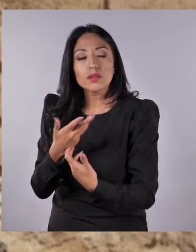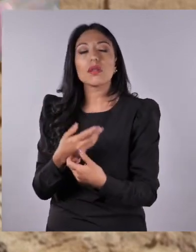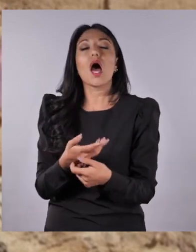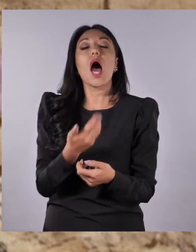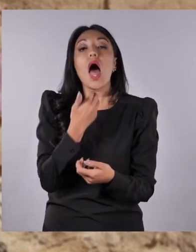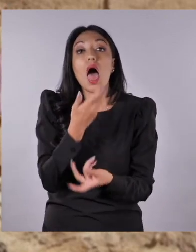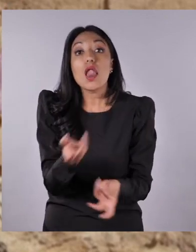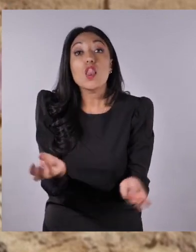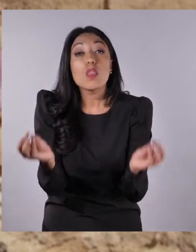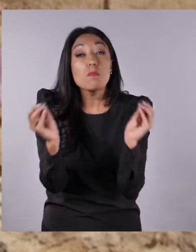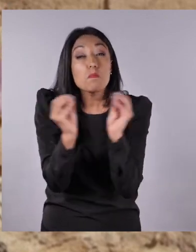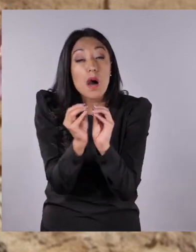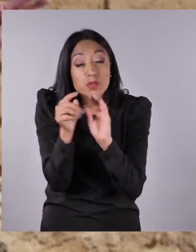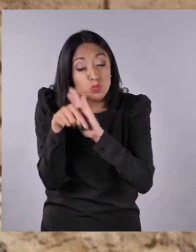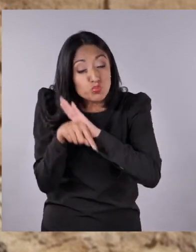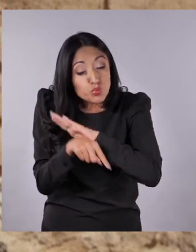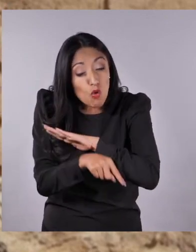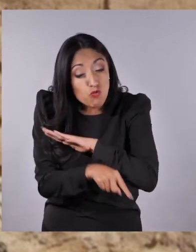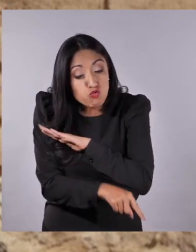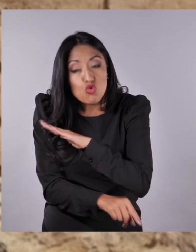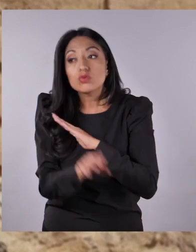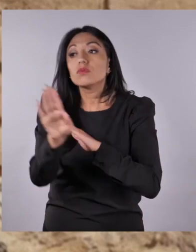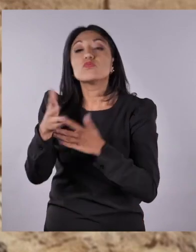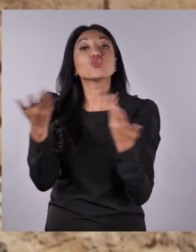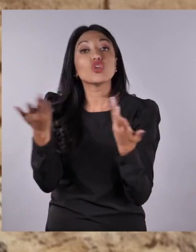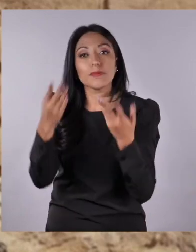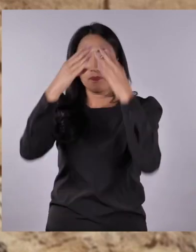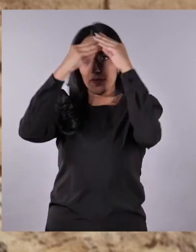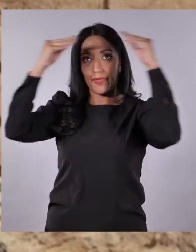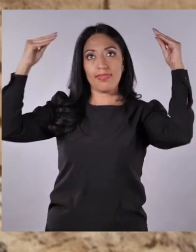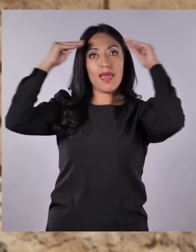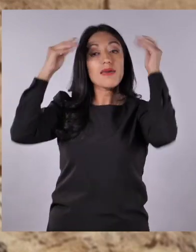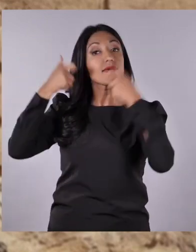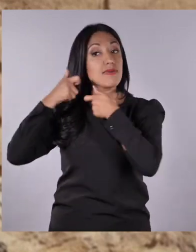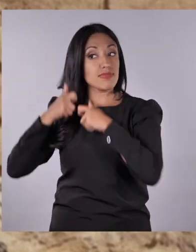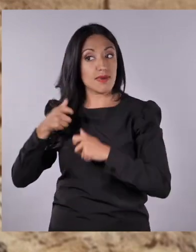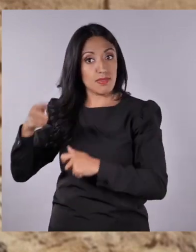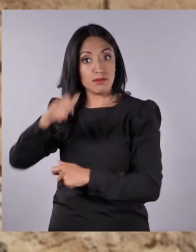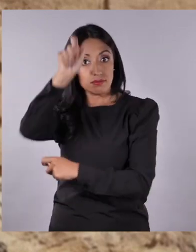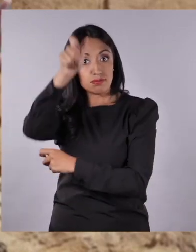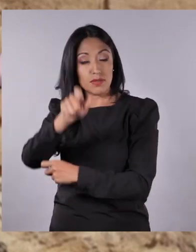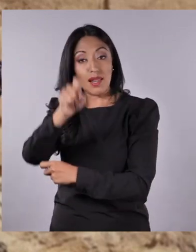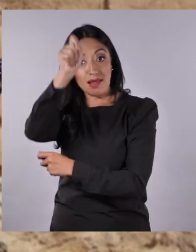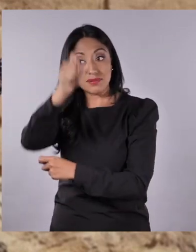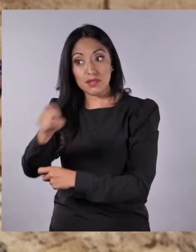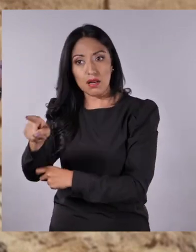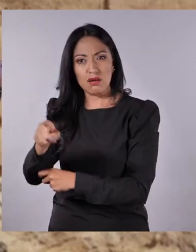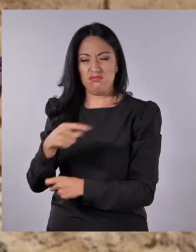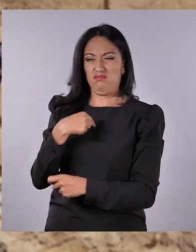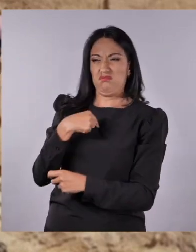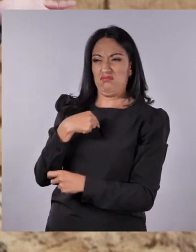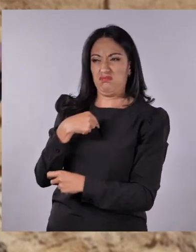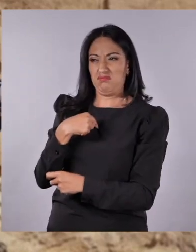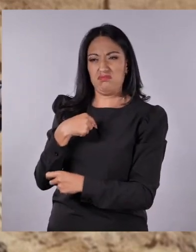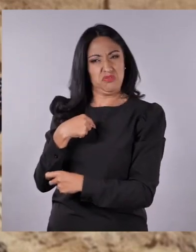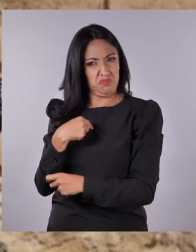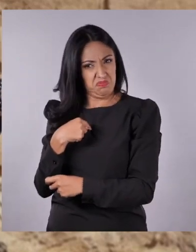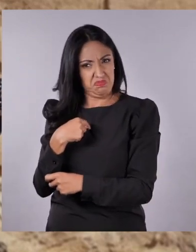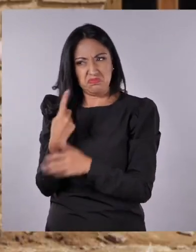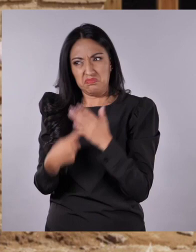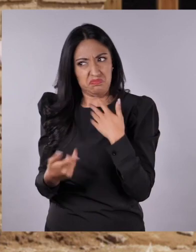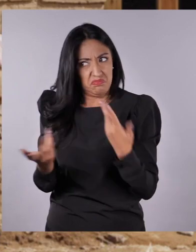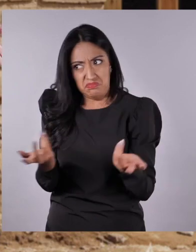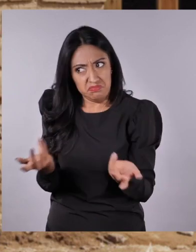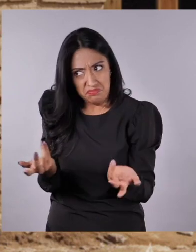algo más grande y profundo que está en los pueblos y nacionalidades indígenas de la sierra. Y yo me quedé como...